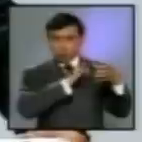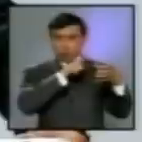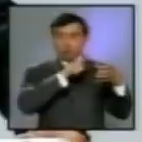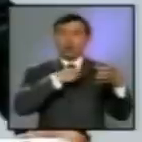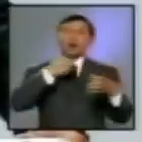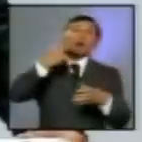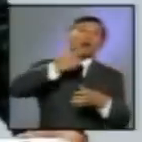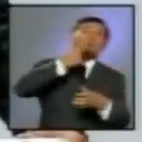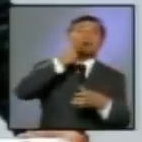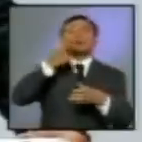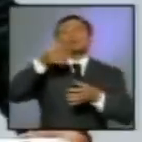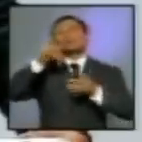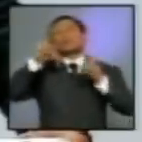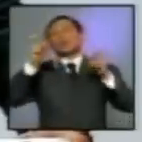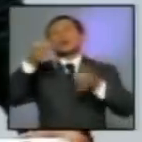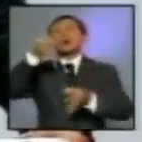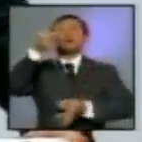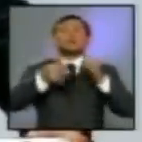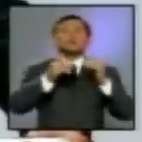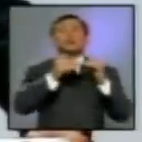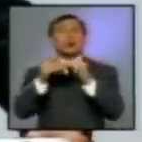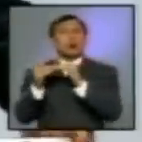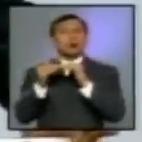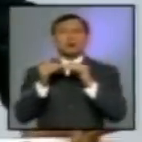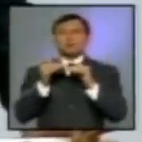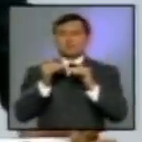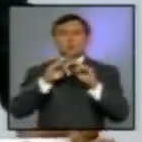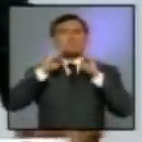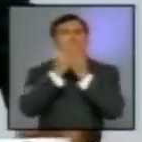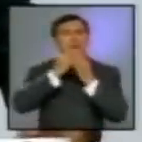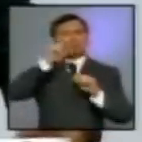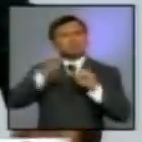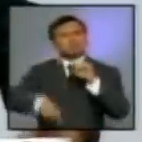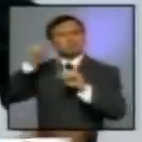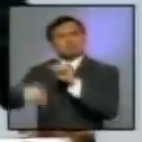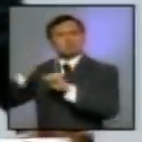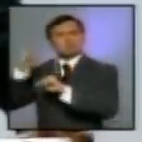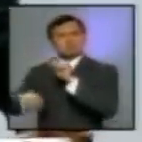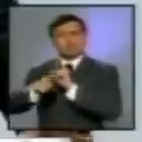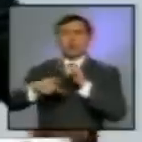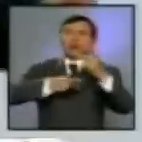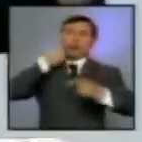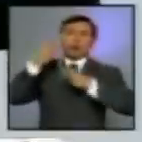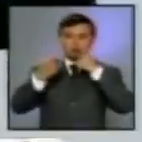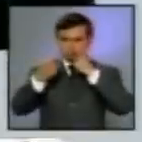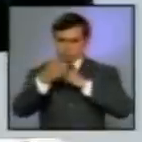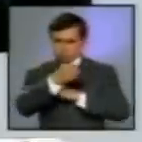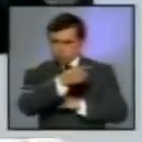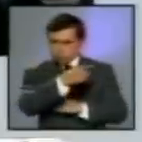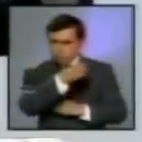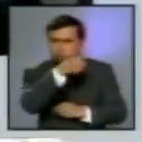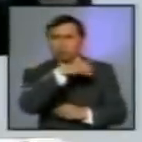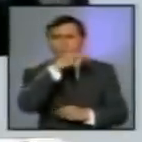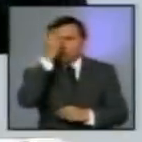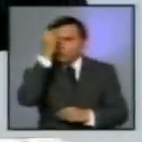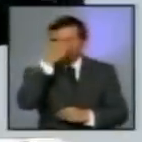la justicia y de la legalidad y del combate al crimen organizado, se olvida que uno de los suyos fue llevado en una